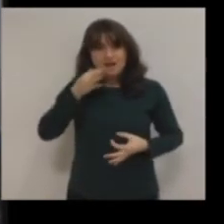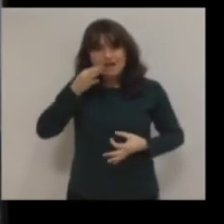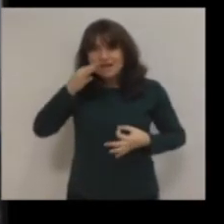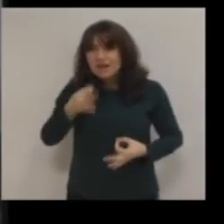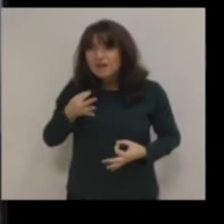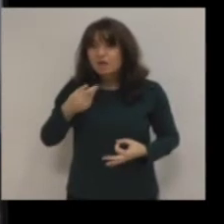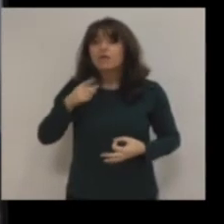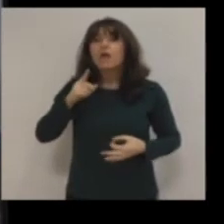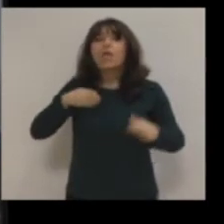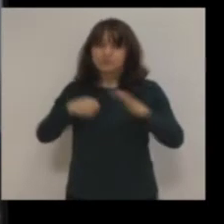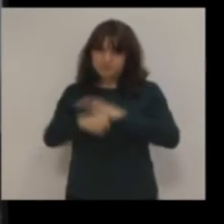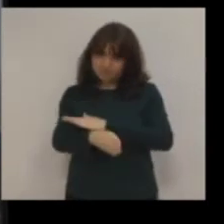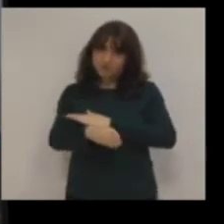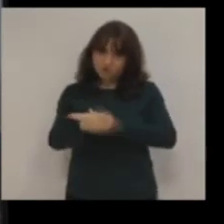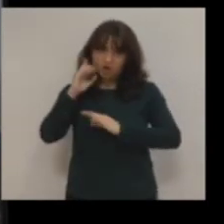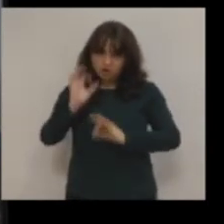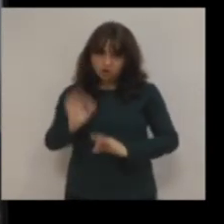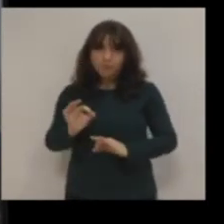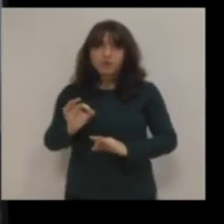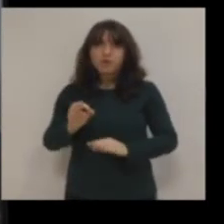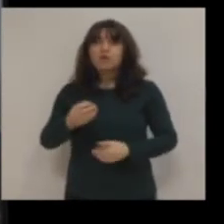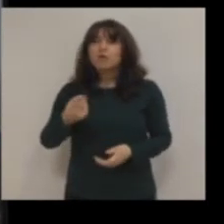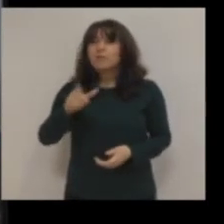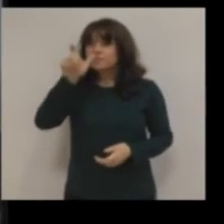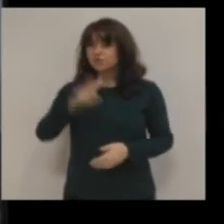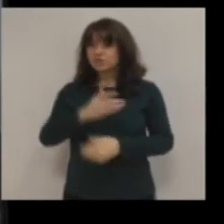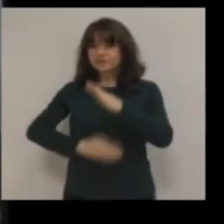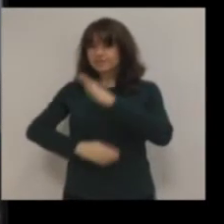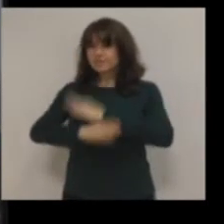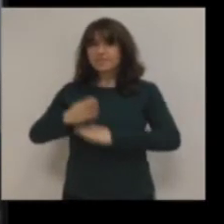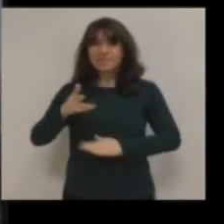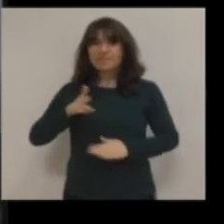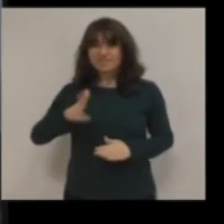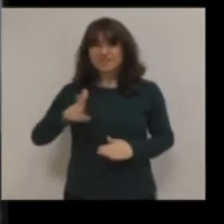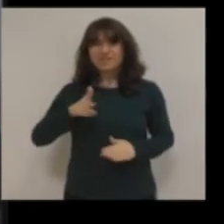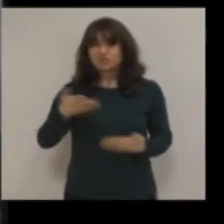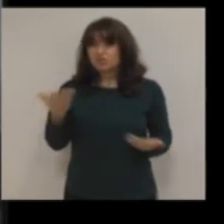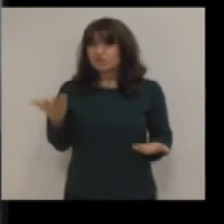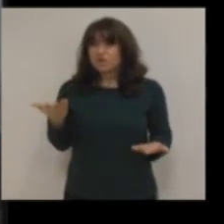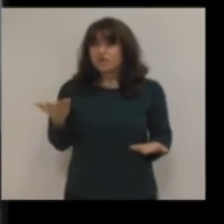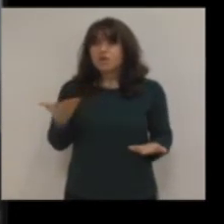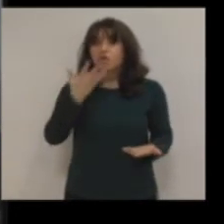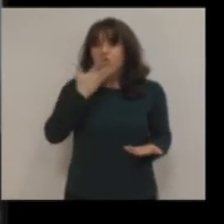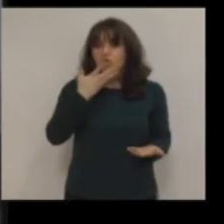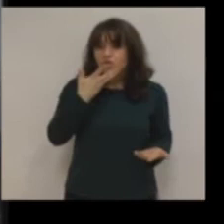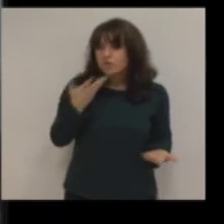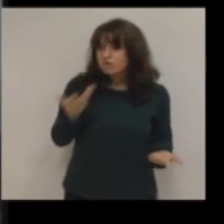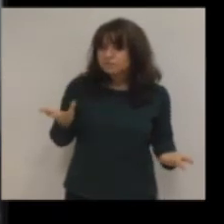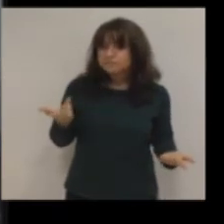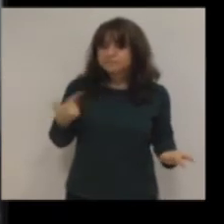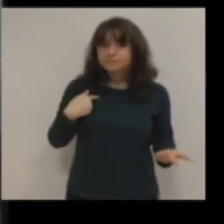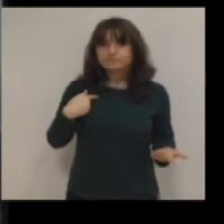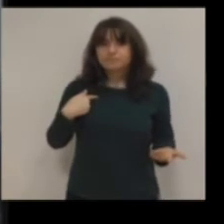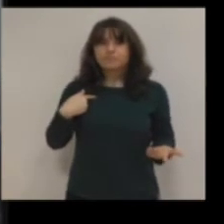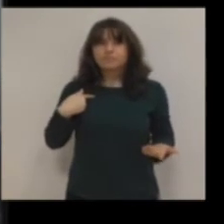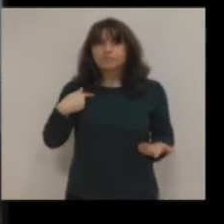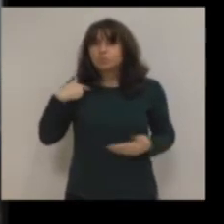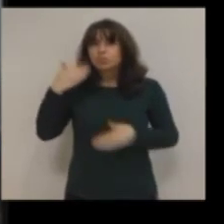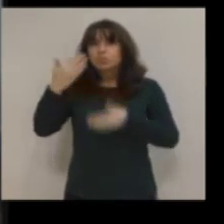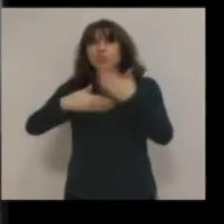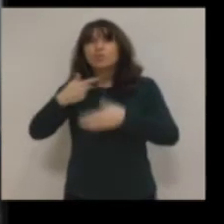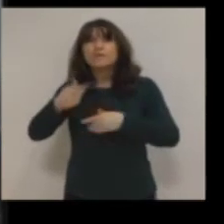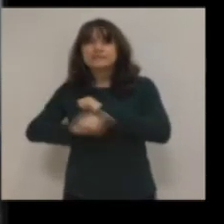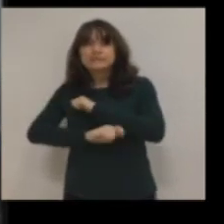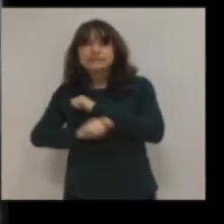supuesto, accesible. La persona con discapacidad tiene derecho a conocer sus expectativas y sus